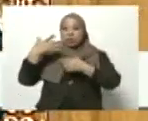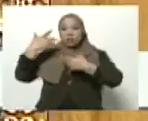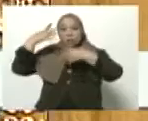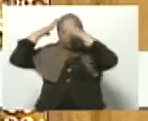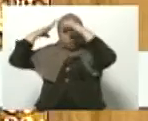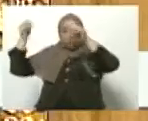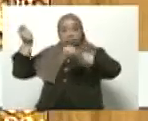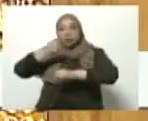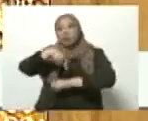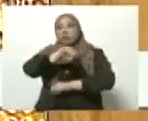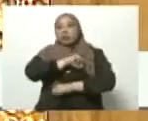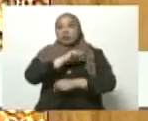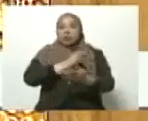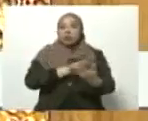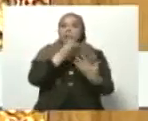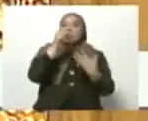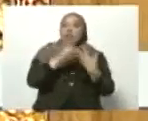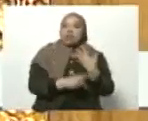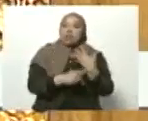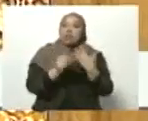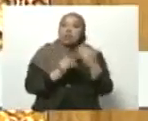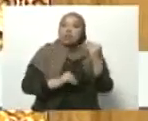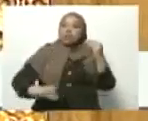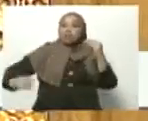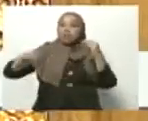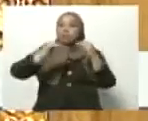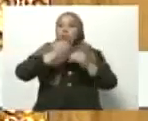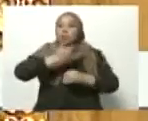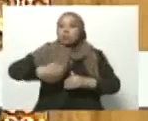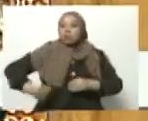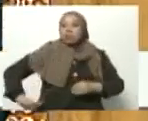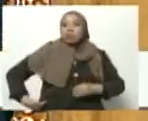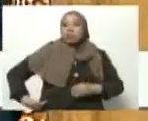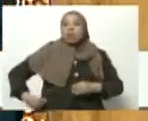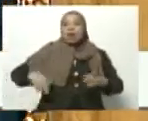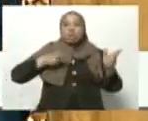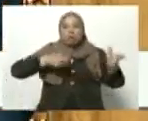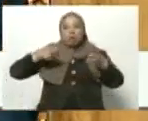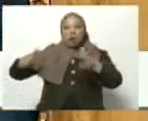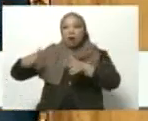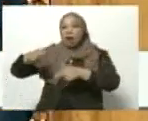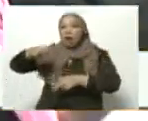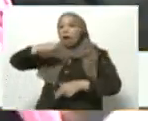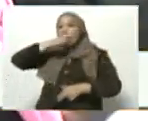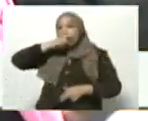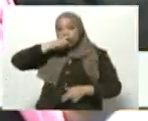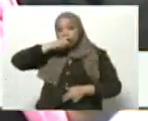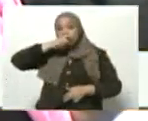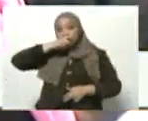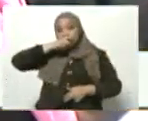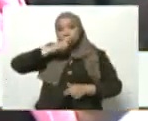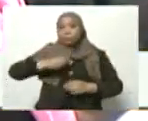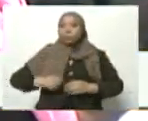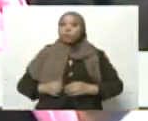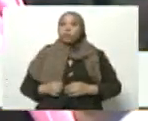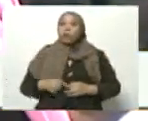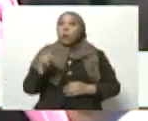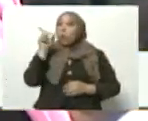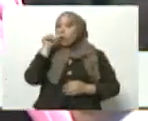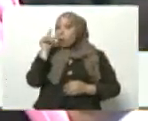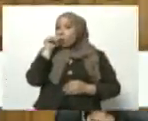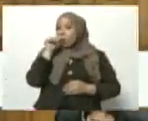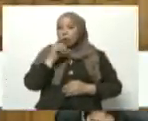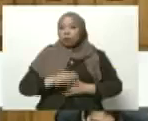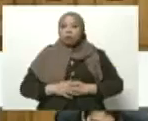España estaba planificando el asesinato de nuestro presidente con unos mercenarios extranjeros. Gudró también cuenta, digo los nombres, Juan Guaidó,